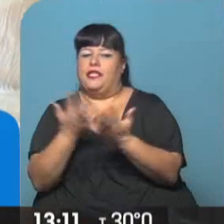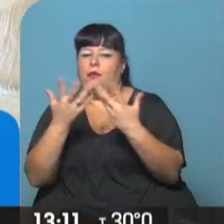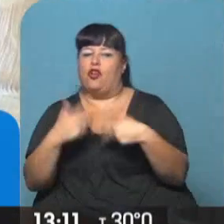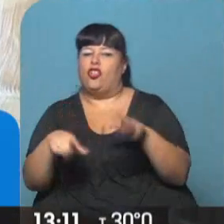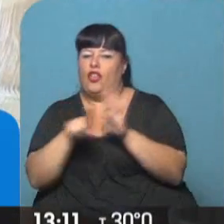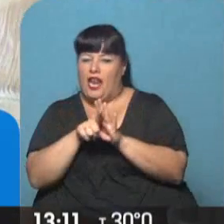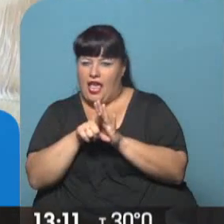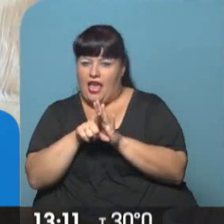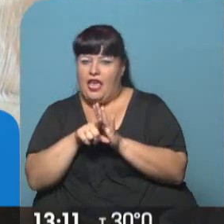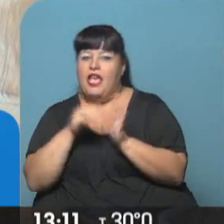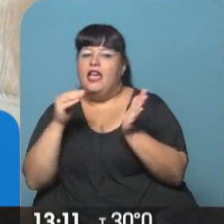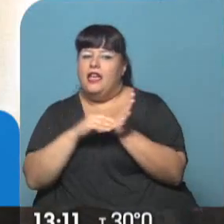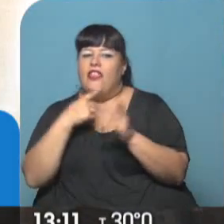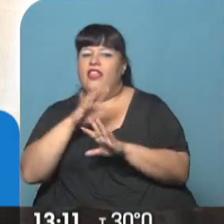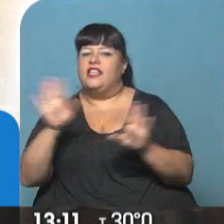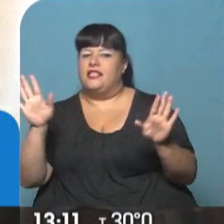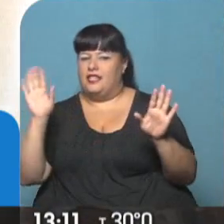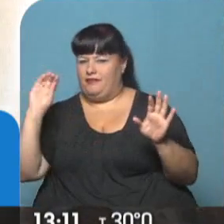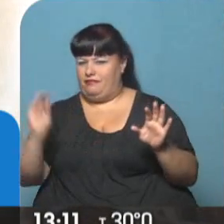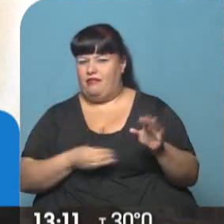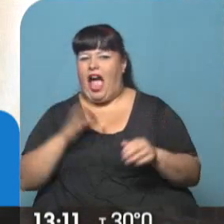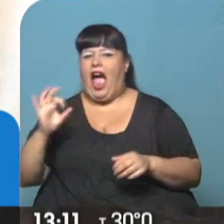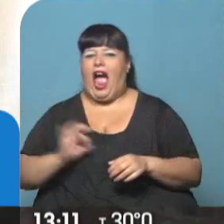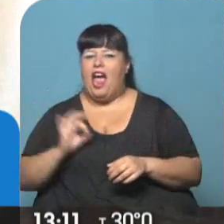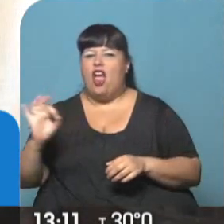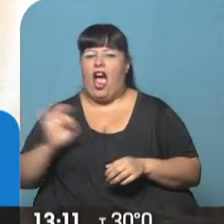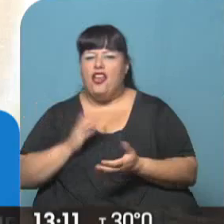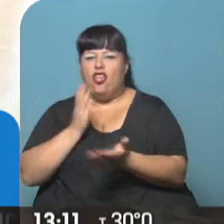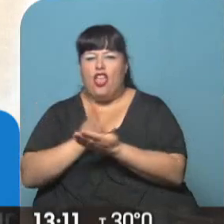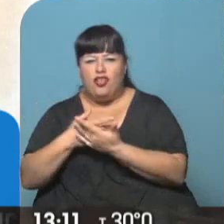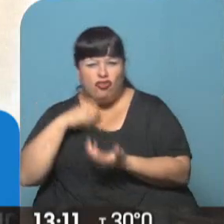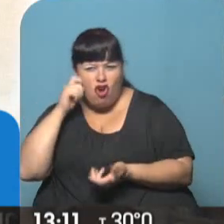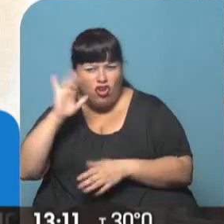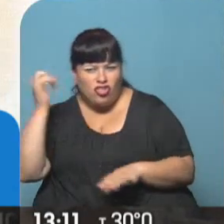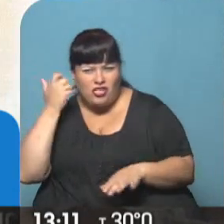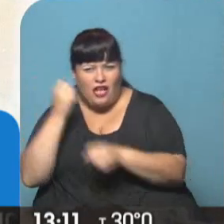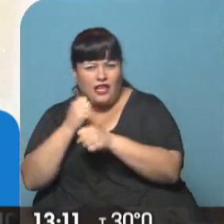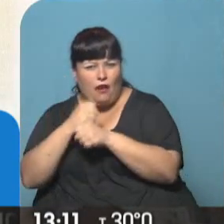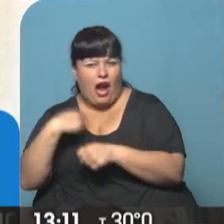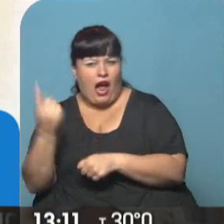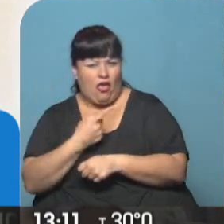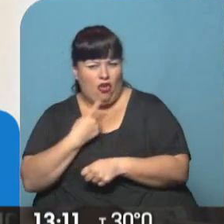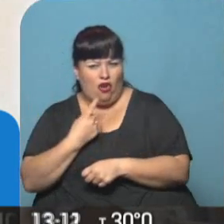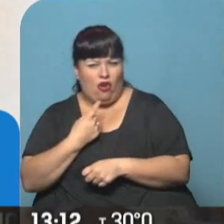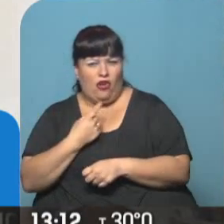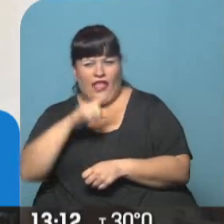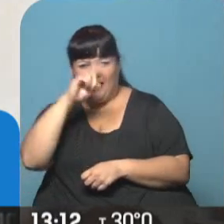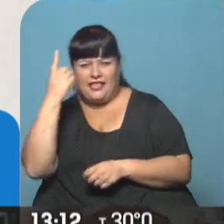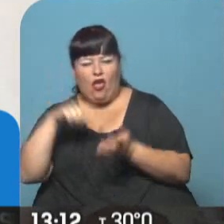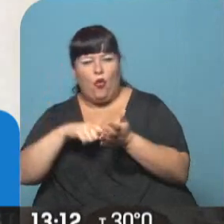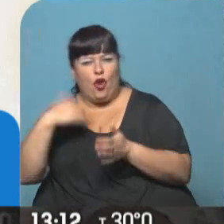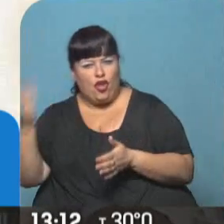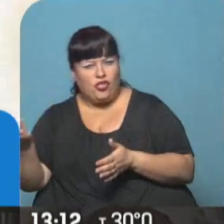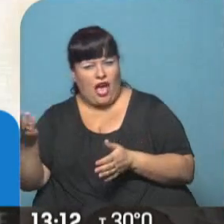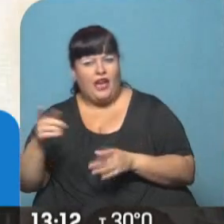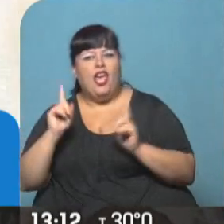ley donde da por tierra años y años de derechos que tenemos los trabajadores estatales de la provincia de